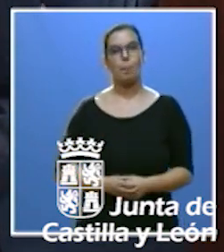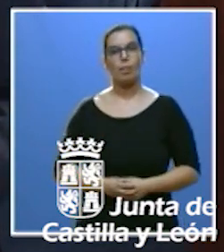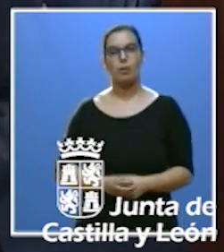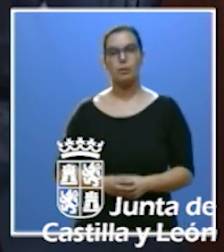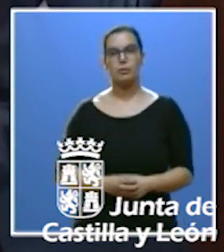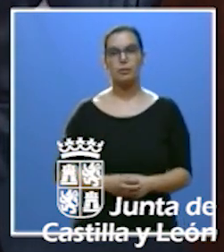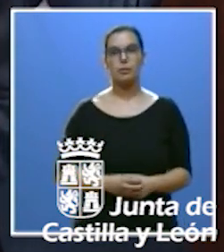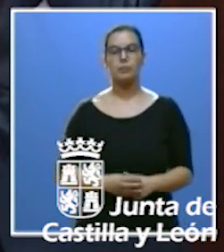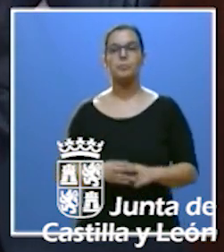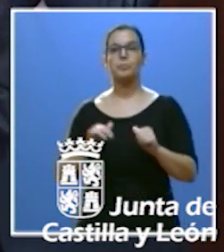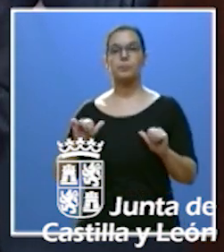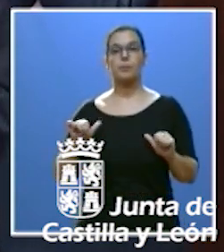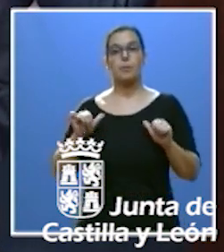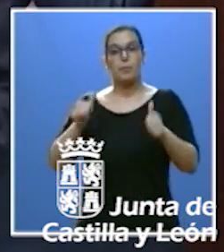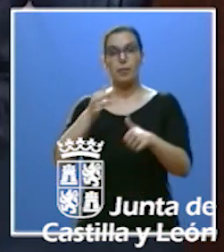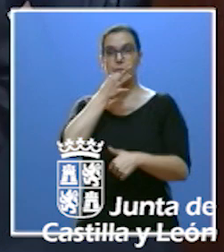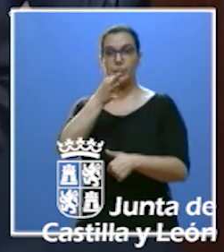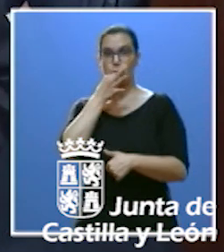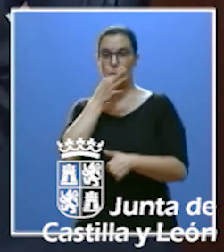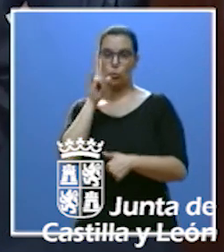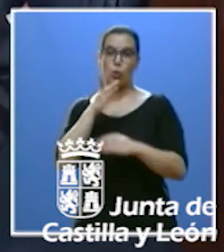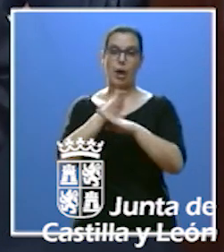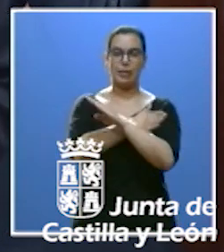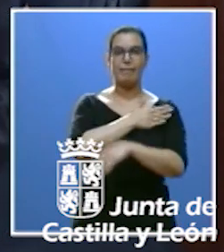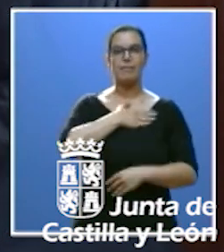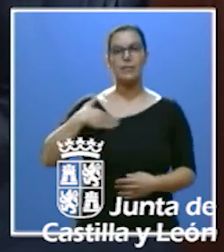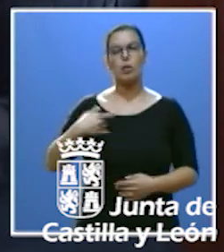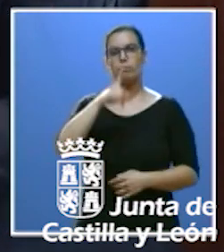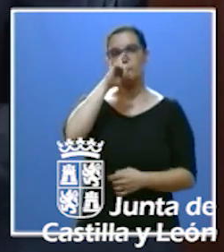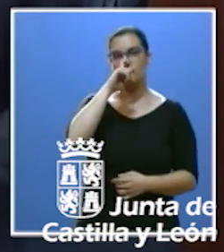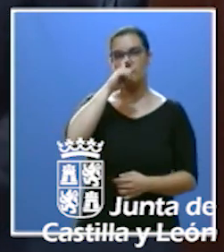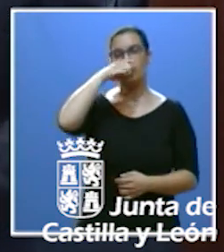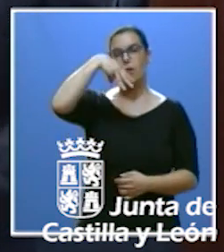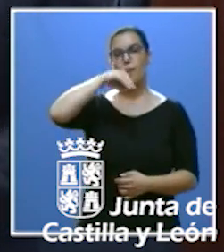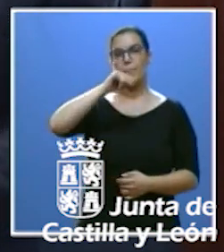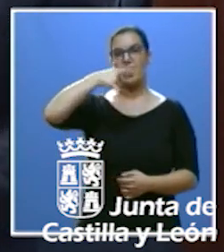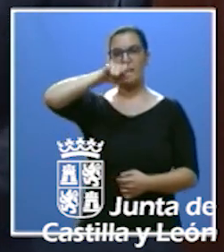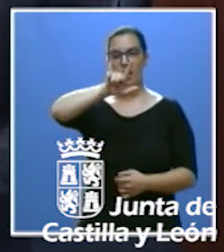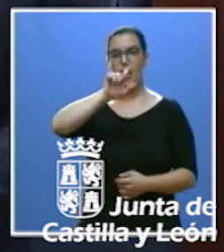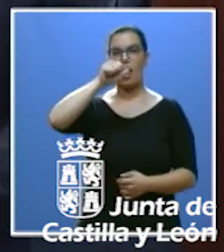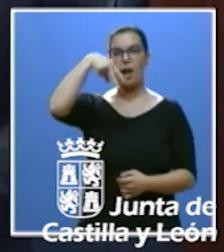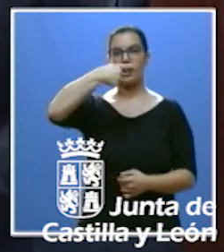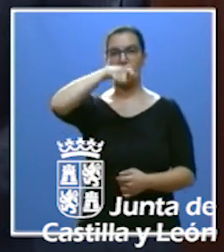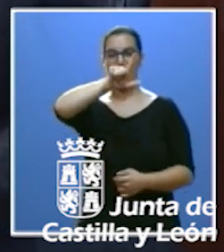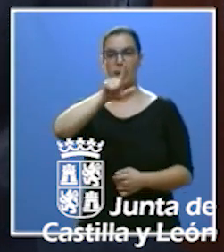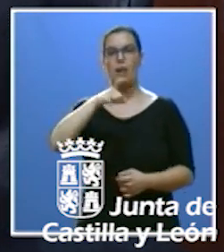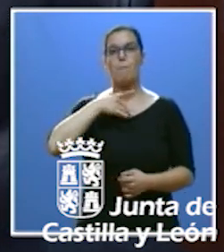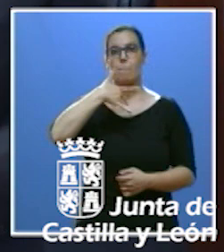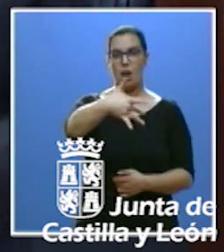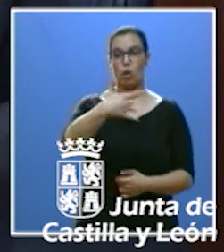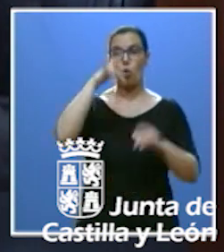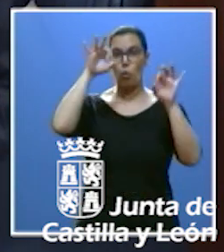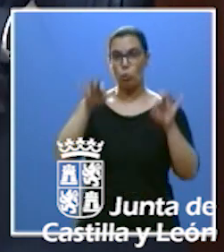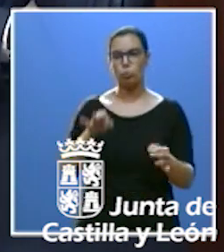mi intervención, quiero recordar a Miguel Ángel Blanco. Se cumplen 22 años de